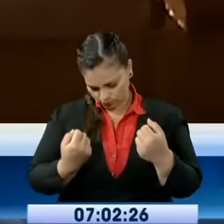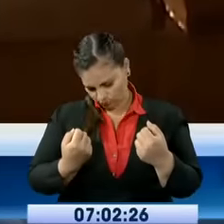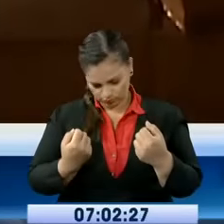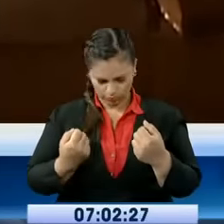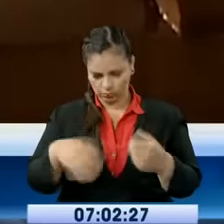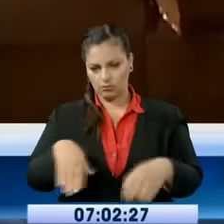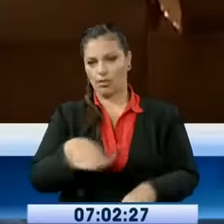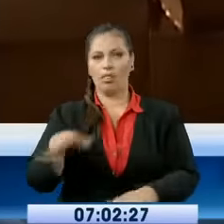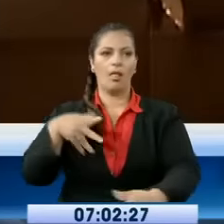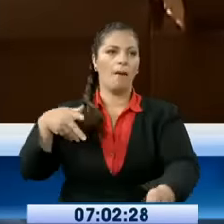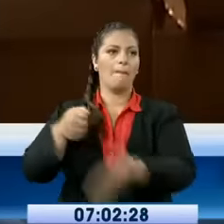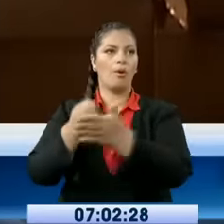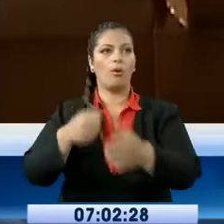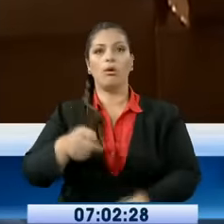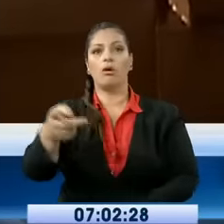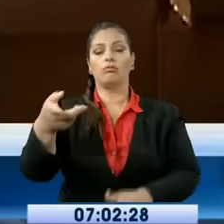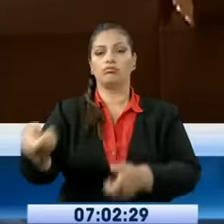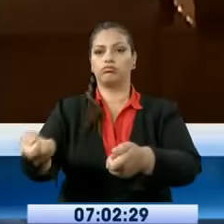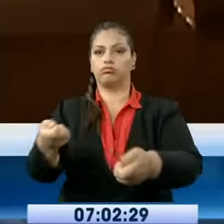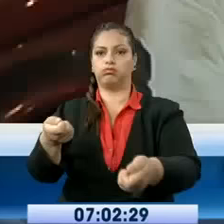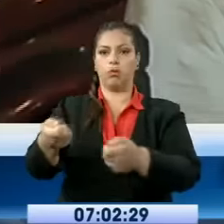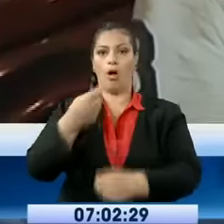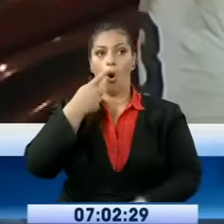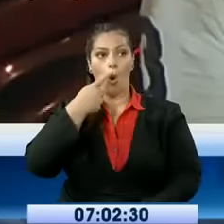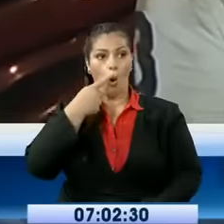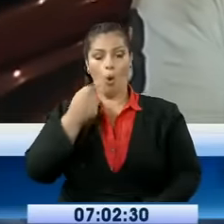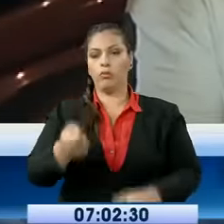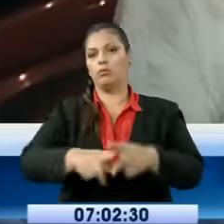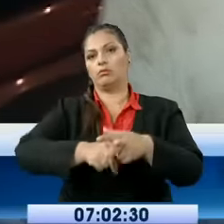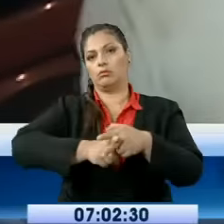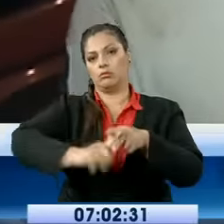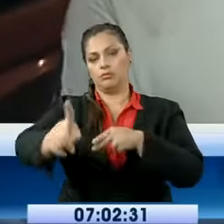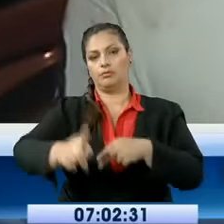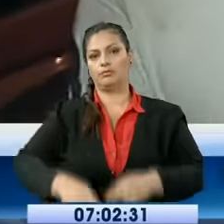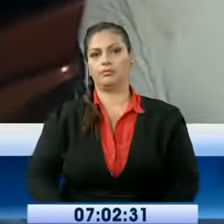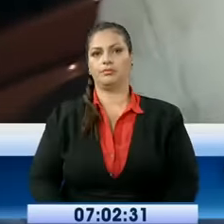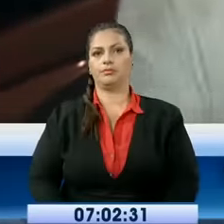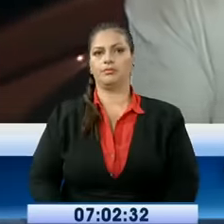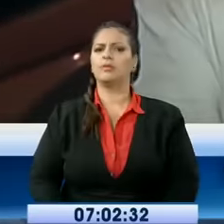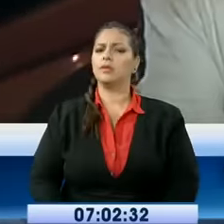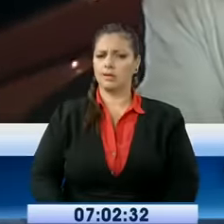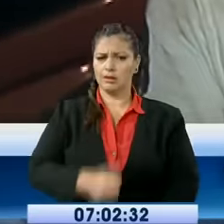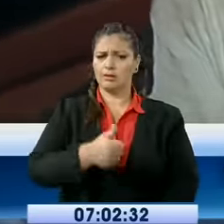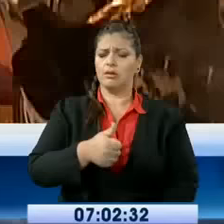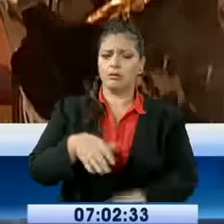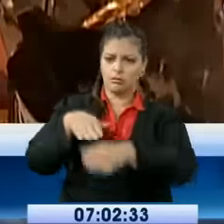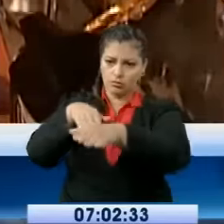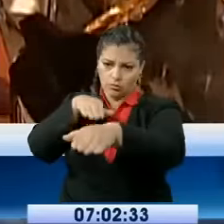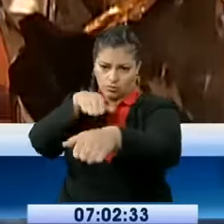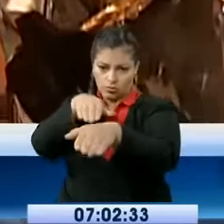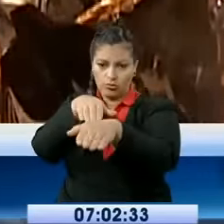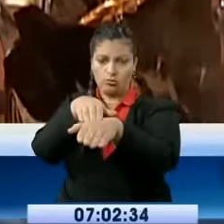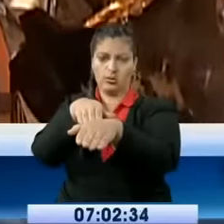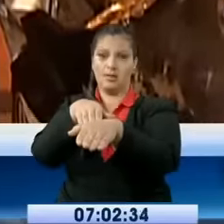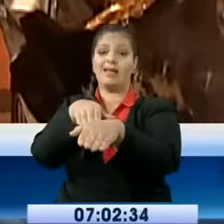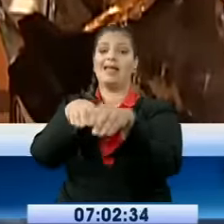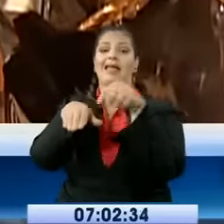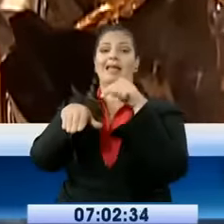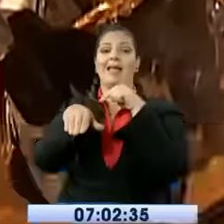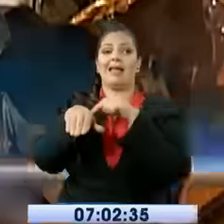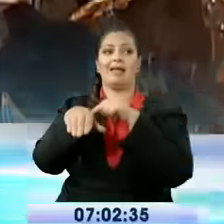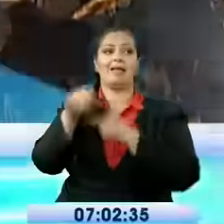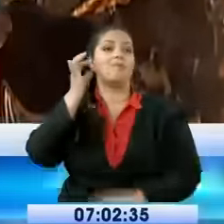del vehículo pesado abandonó el sitio. Parece que venían en el mismo carril, o sea, en la misma vía. Y la chica